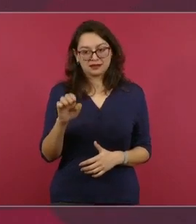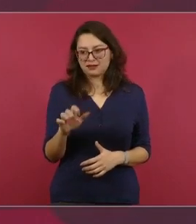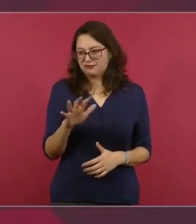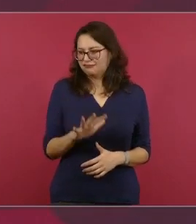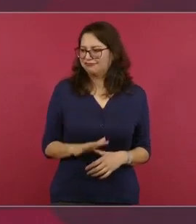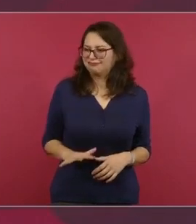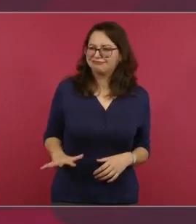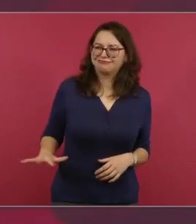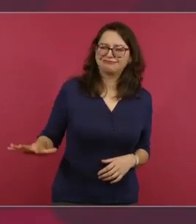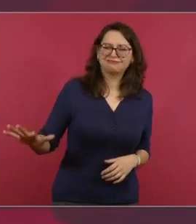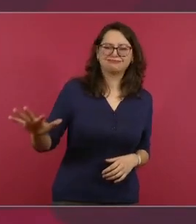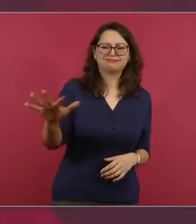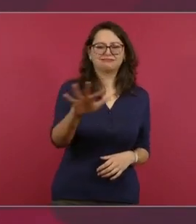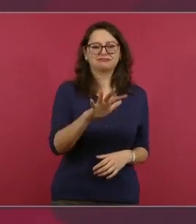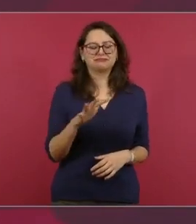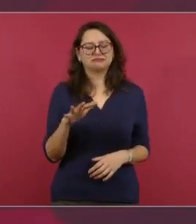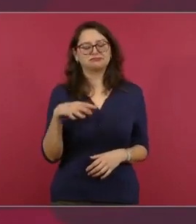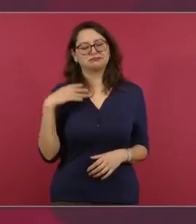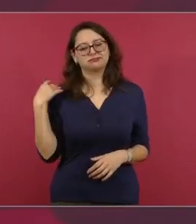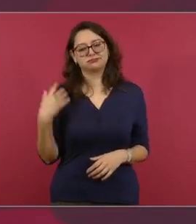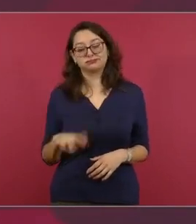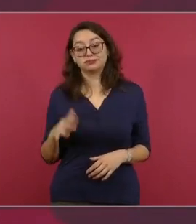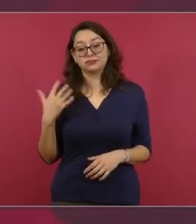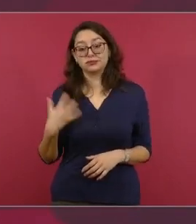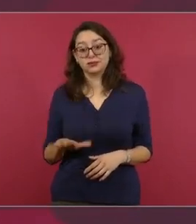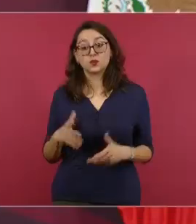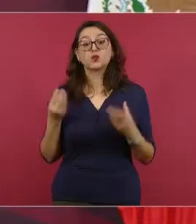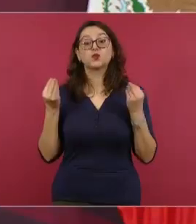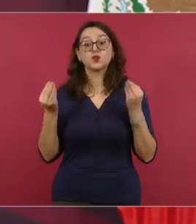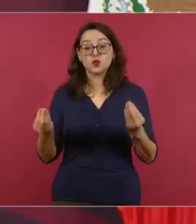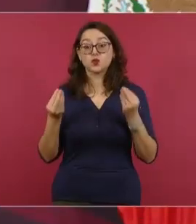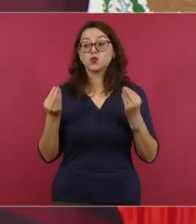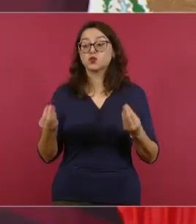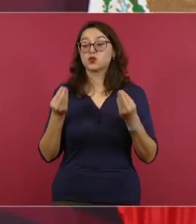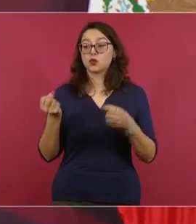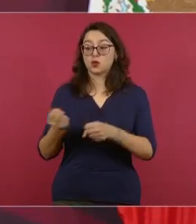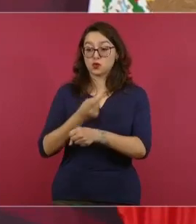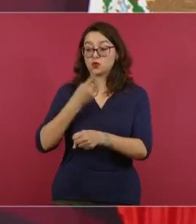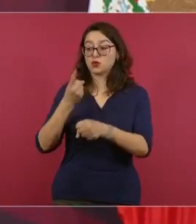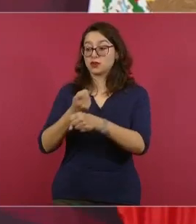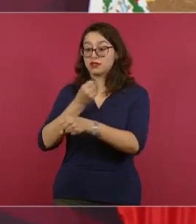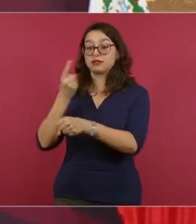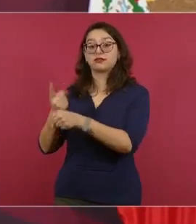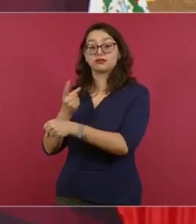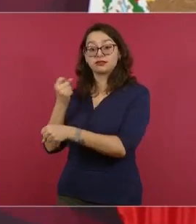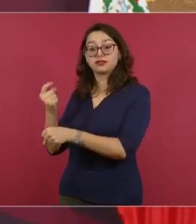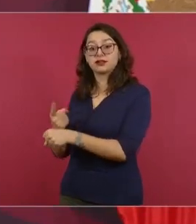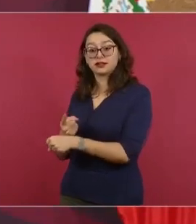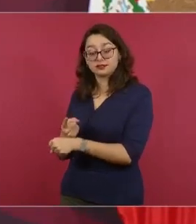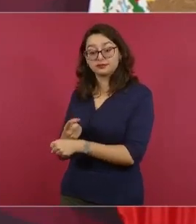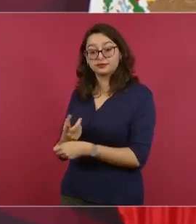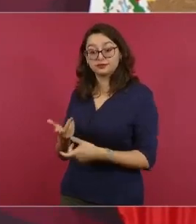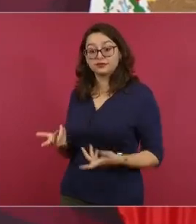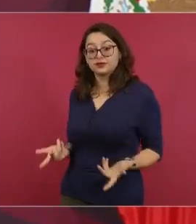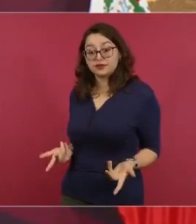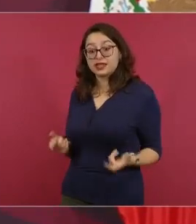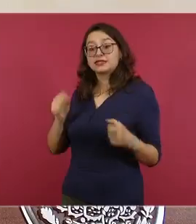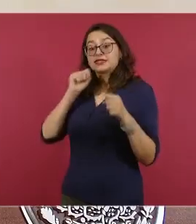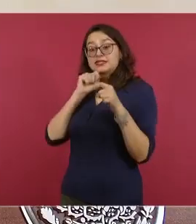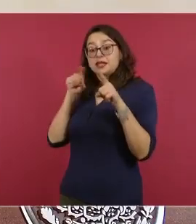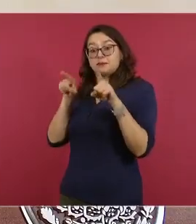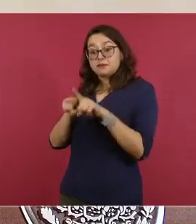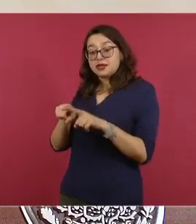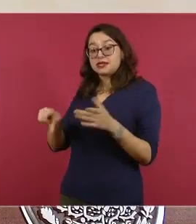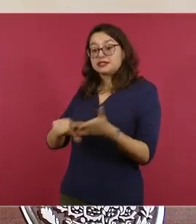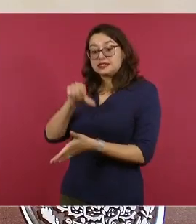Entonces, es una región con mucho potencial, y el centro de